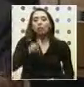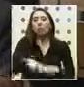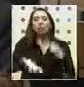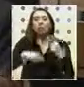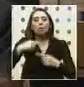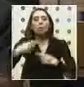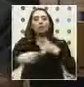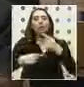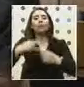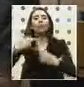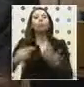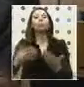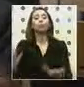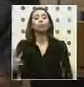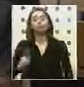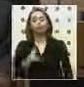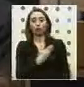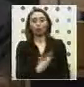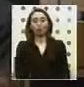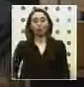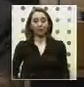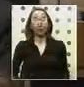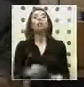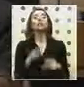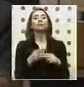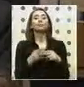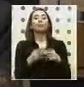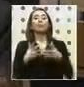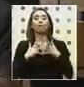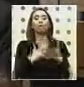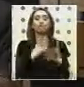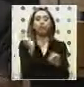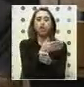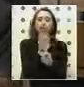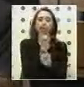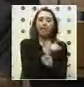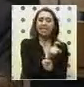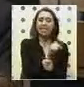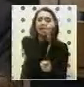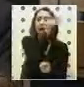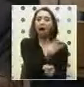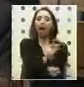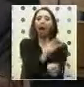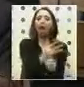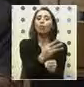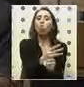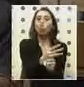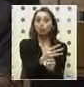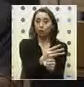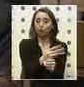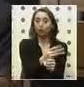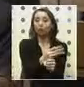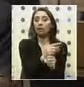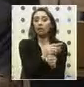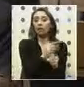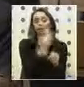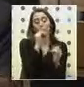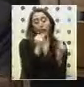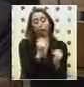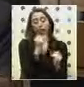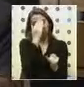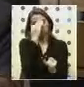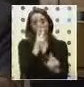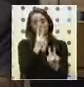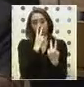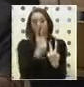es el caso, señor presidente, de la violencia contra el adulto mayor. Ciertamente una de las formas más abyectas de la violencia es la que